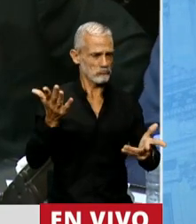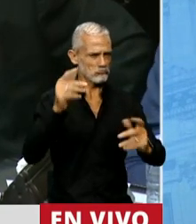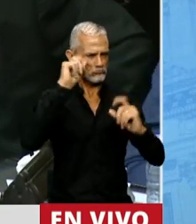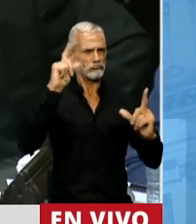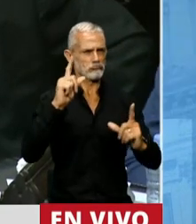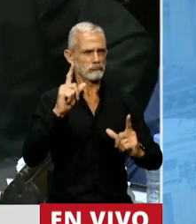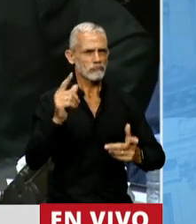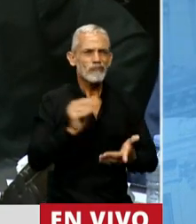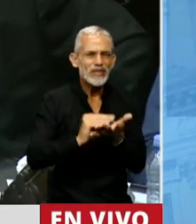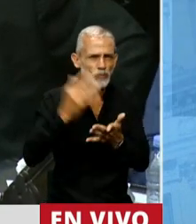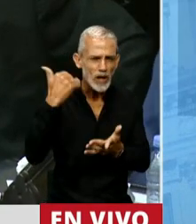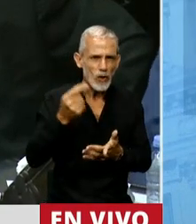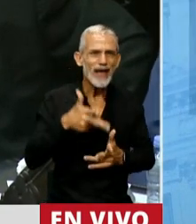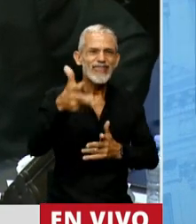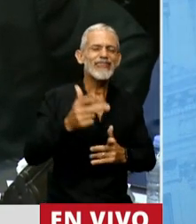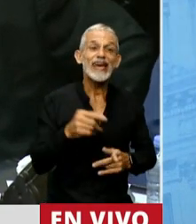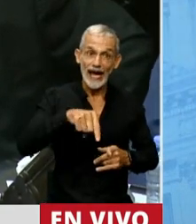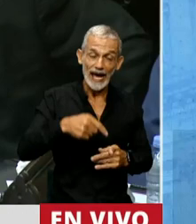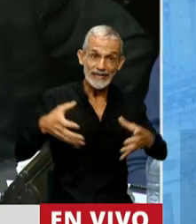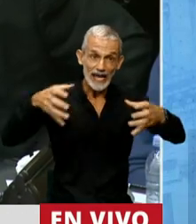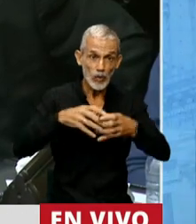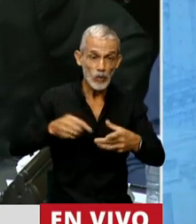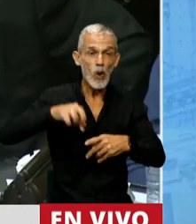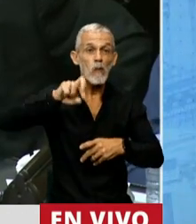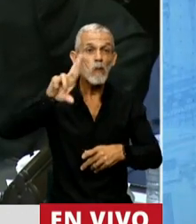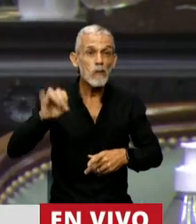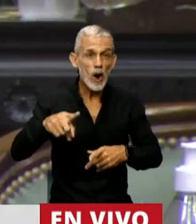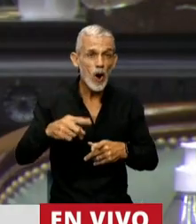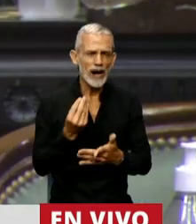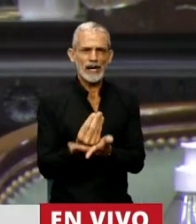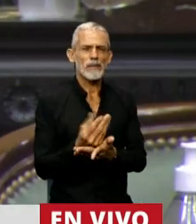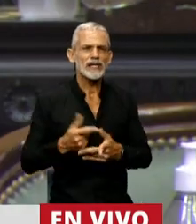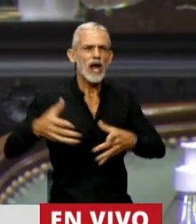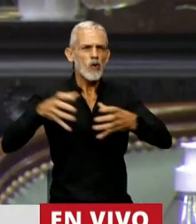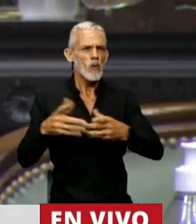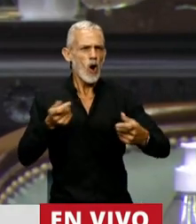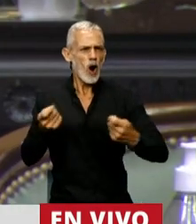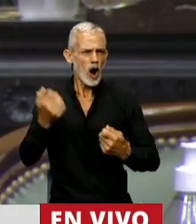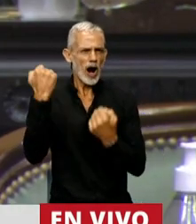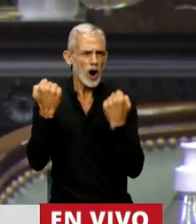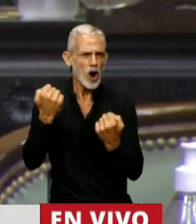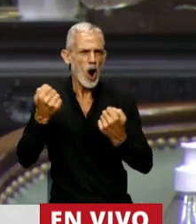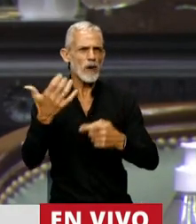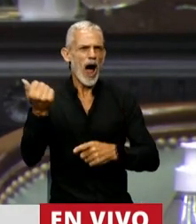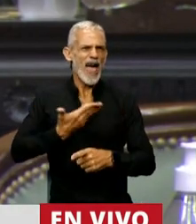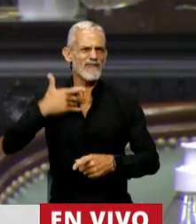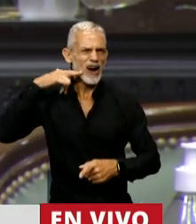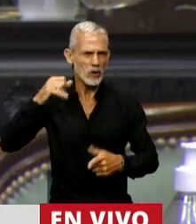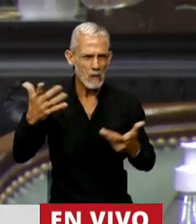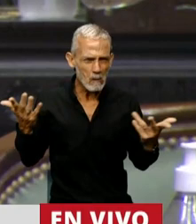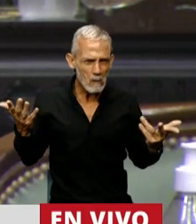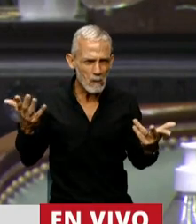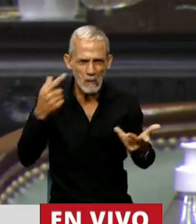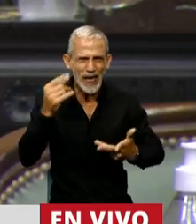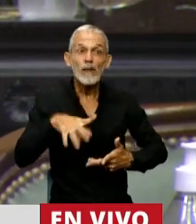un diputado preopinante dijera que este bloque representa a los grandes grupos económicos y las AFJP. Se